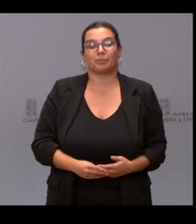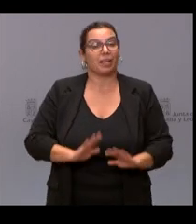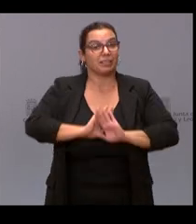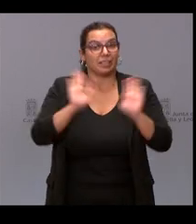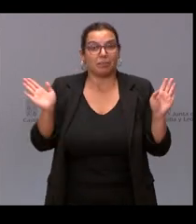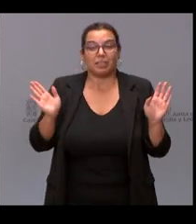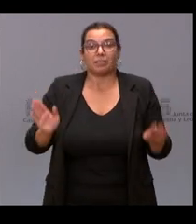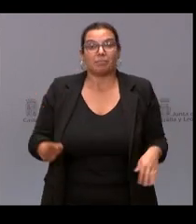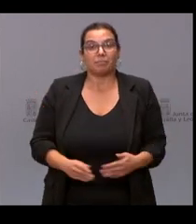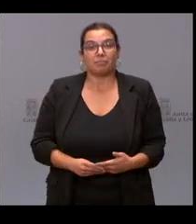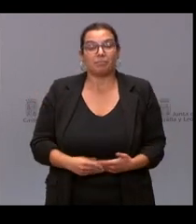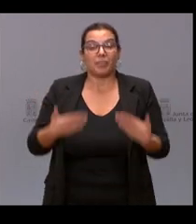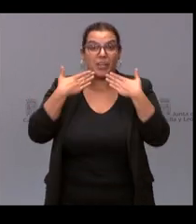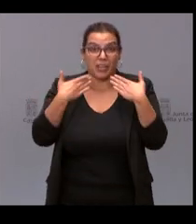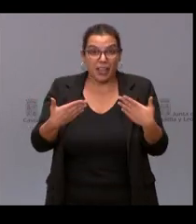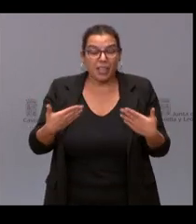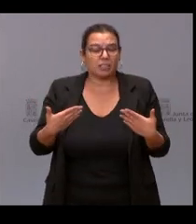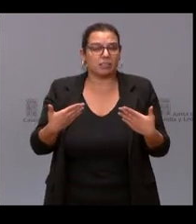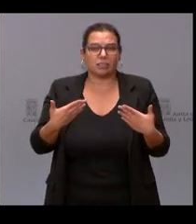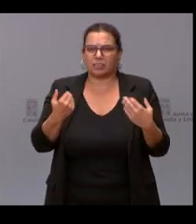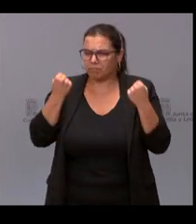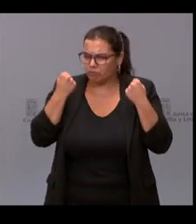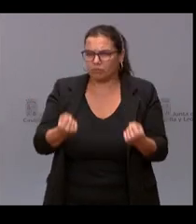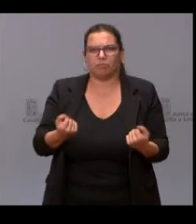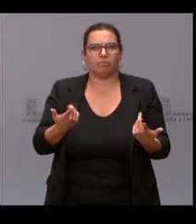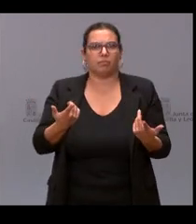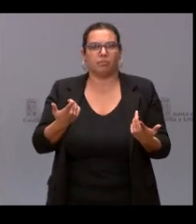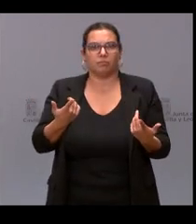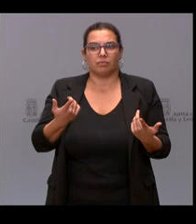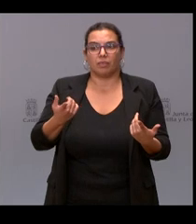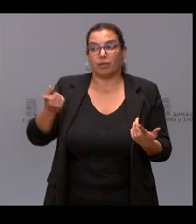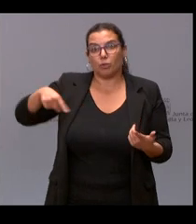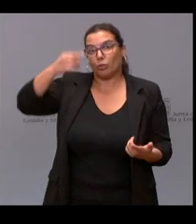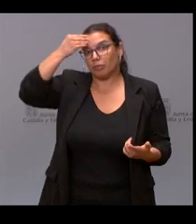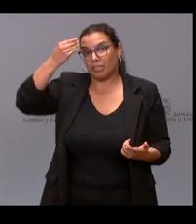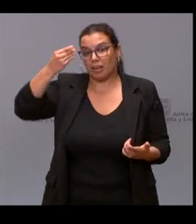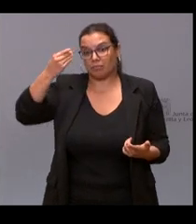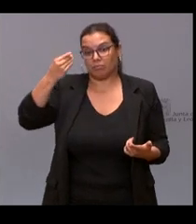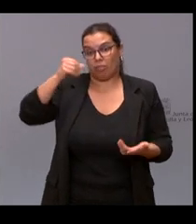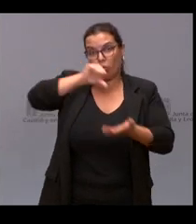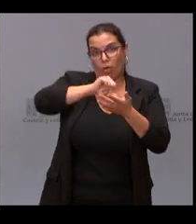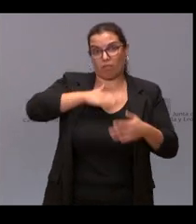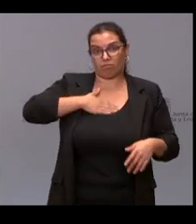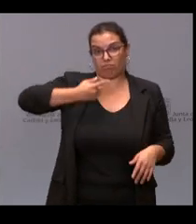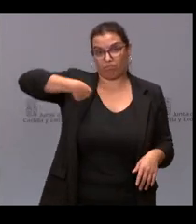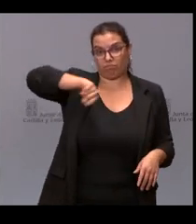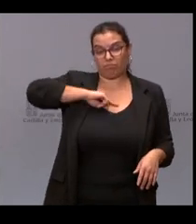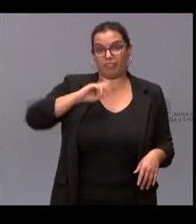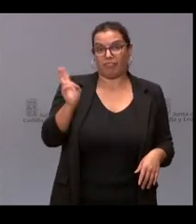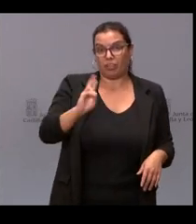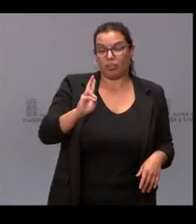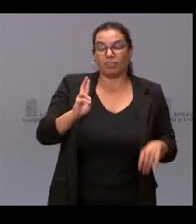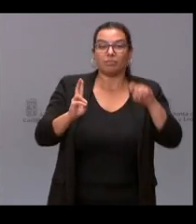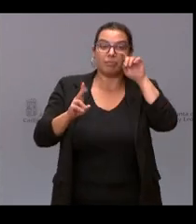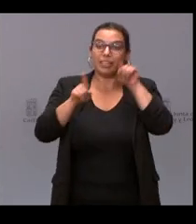más, agradecer enormemente que hayáis pensado en nosotros. Deciros, como le dije en su día a